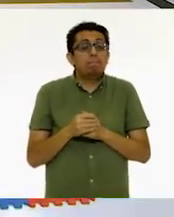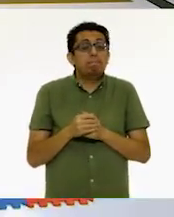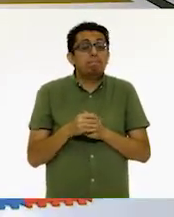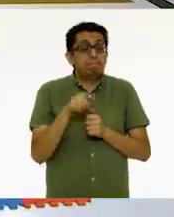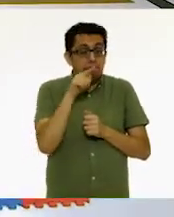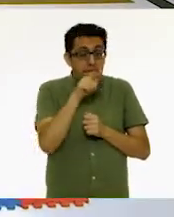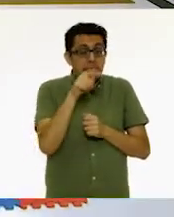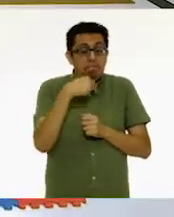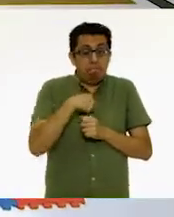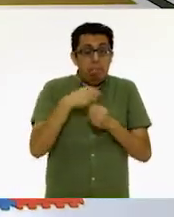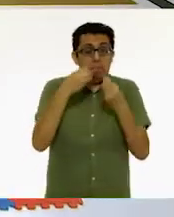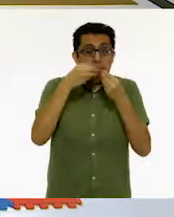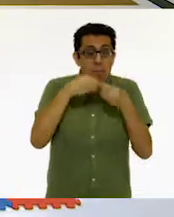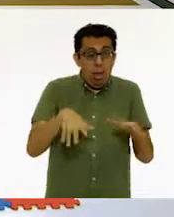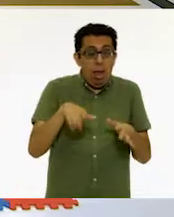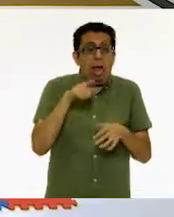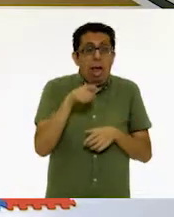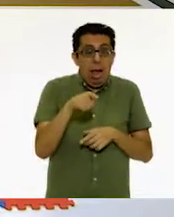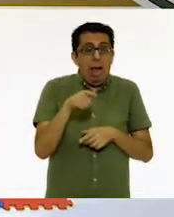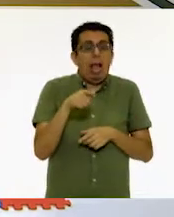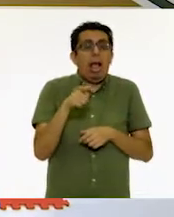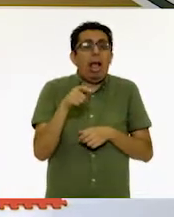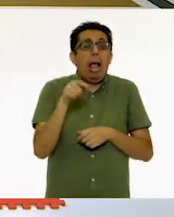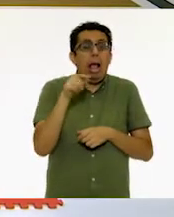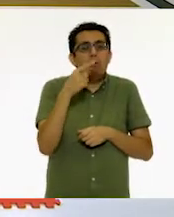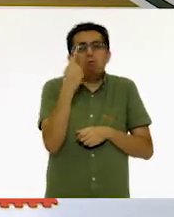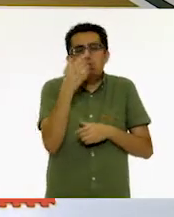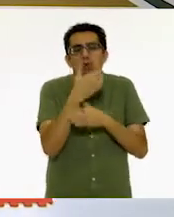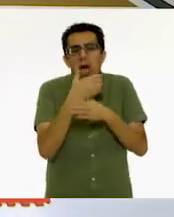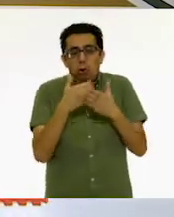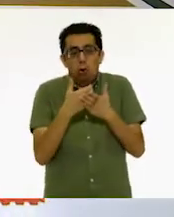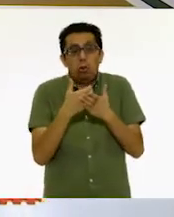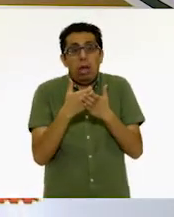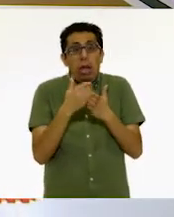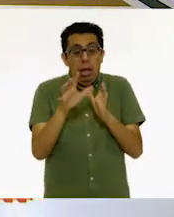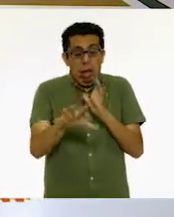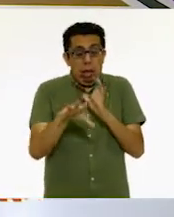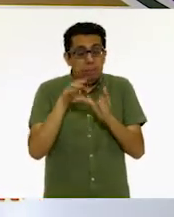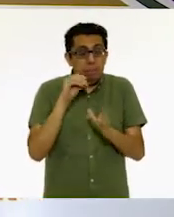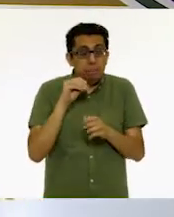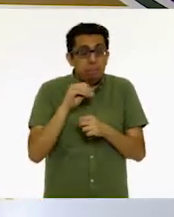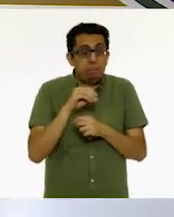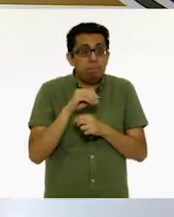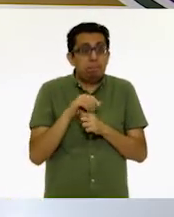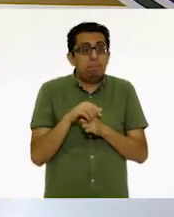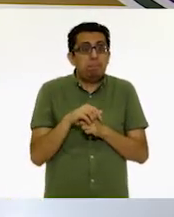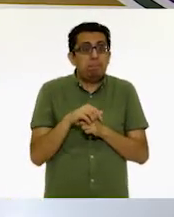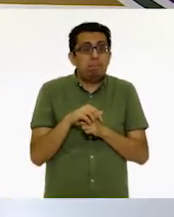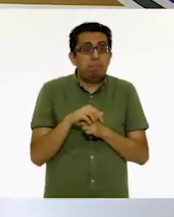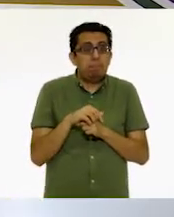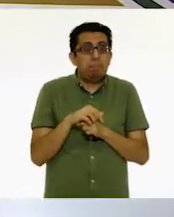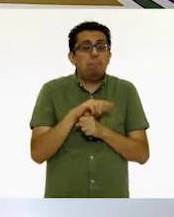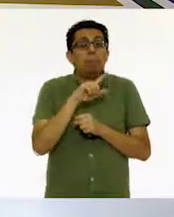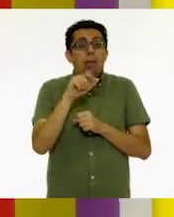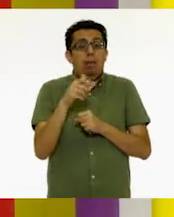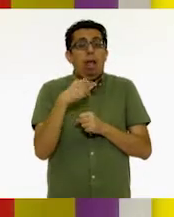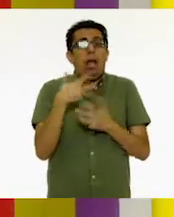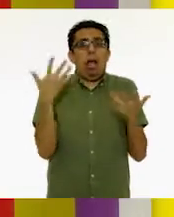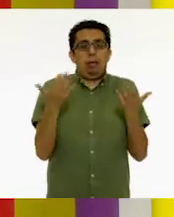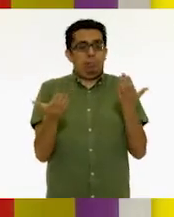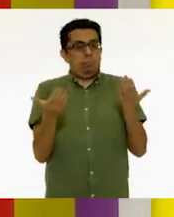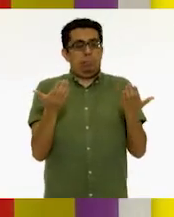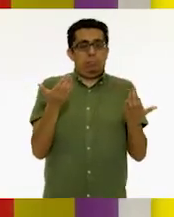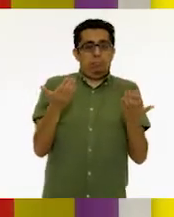pierda va a agarrar algún objeto de los que están por aquí en el salón de clases y lo va a equilibrar con alguna parte del cuerpo, con la que